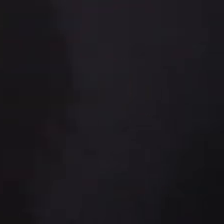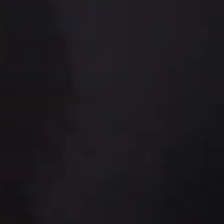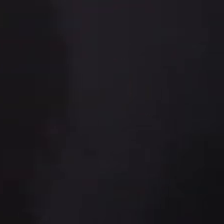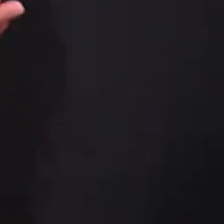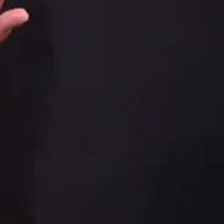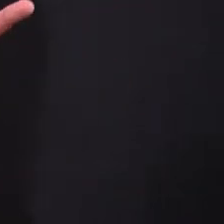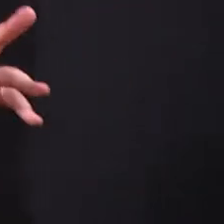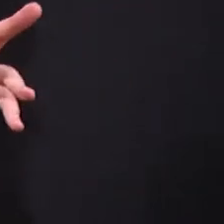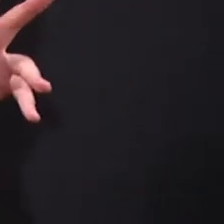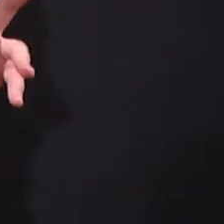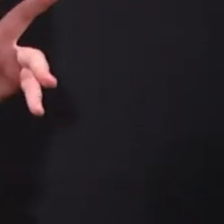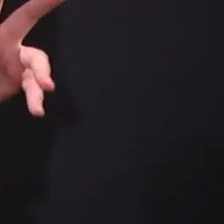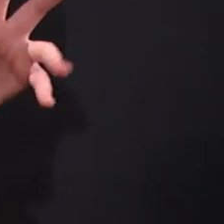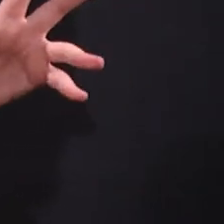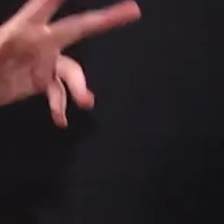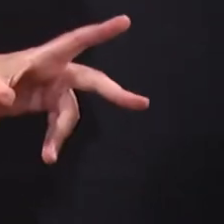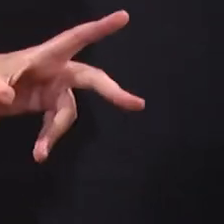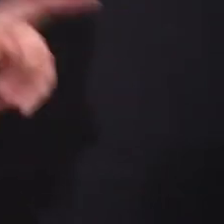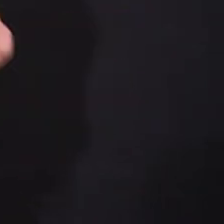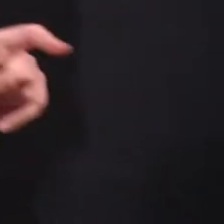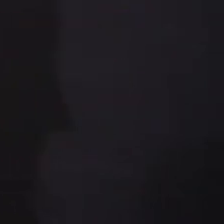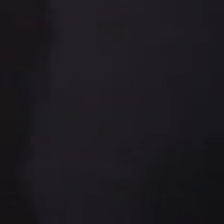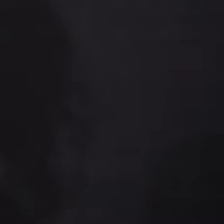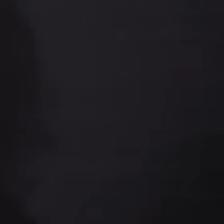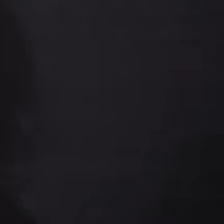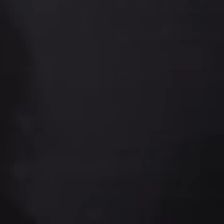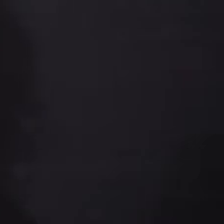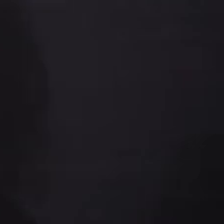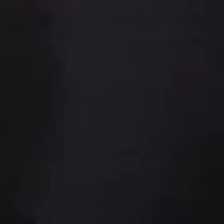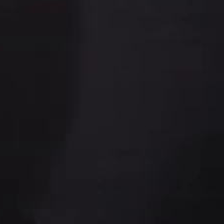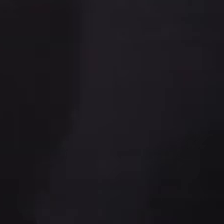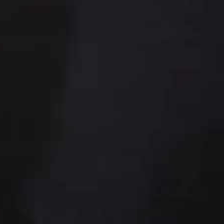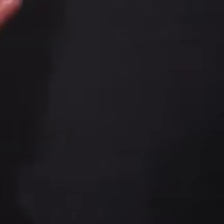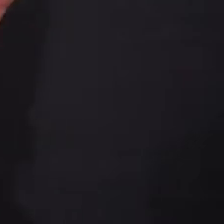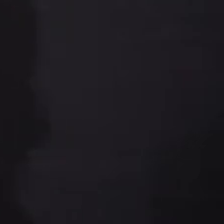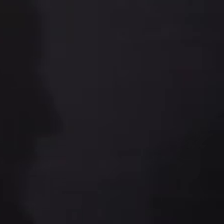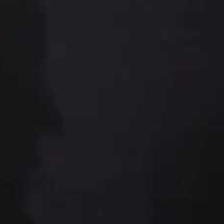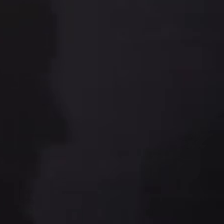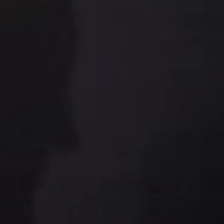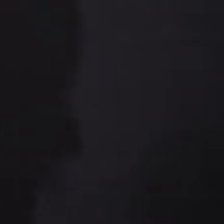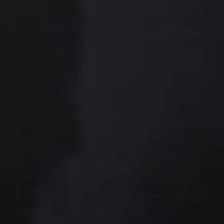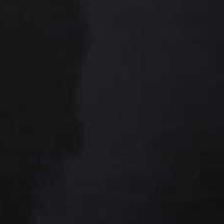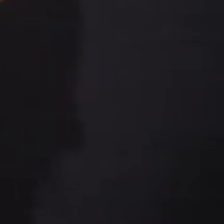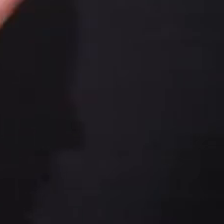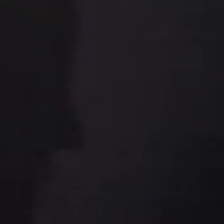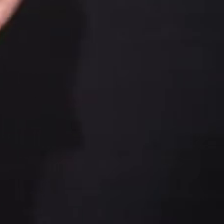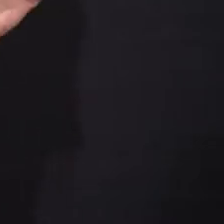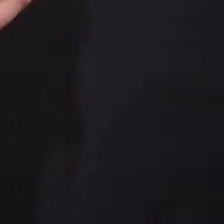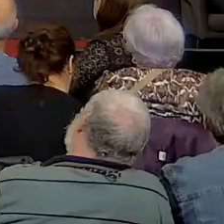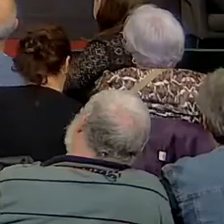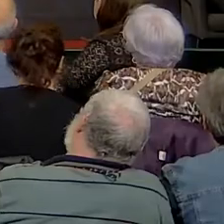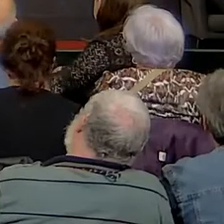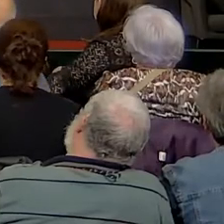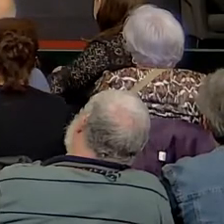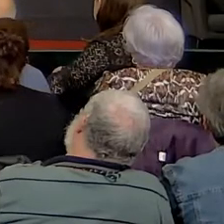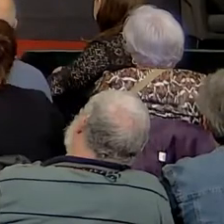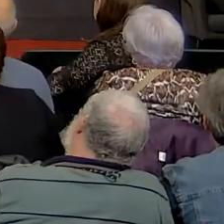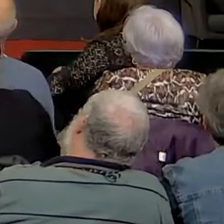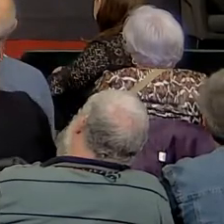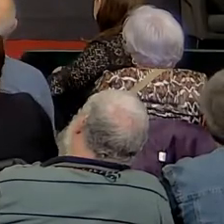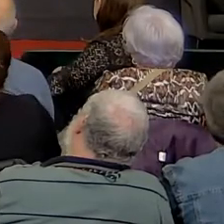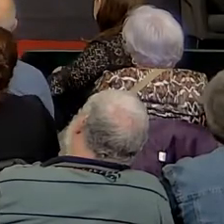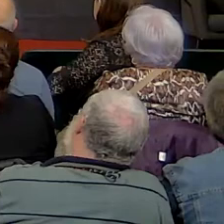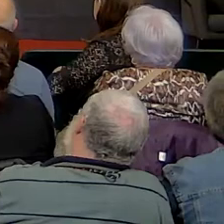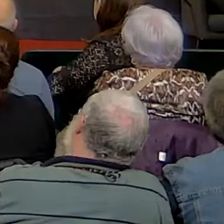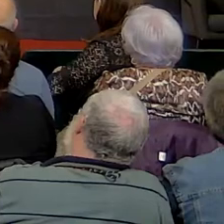delitos contra a lei de secretos oficiales. Finalmente, fixeron uns cantos cambios, tres nada máis,